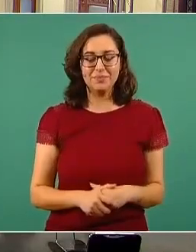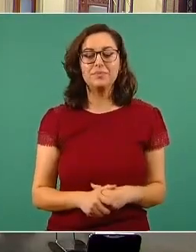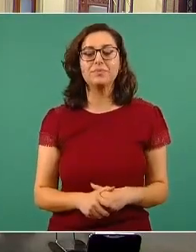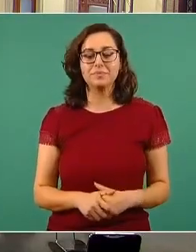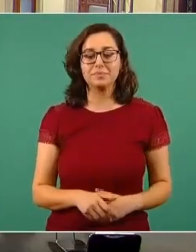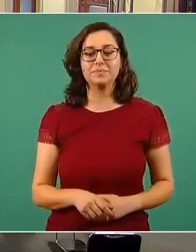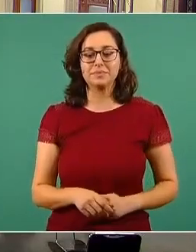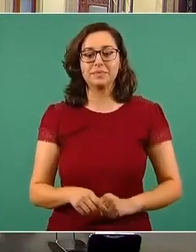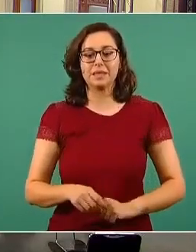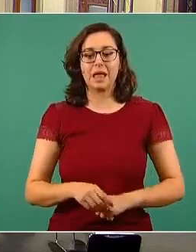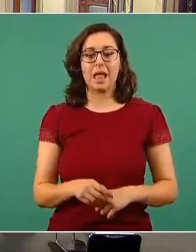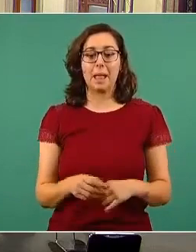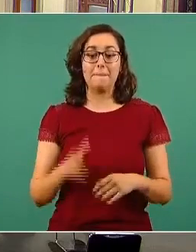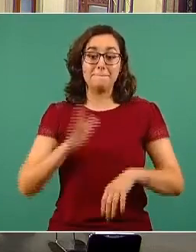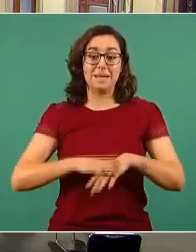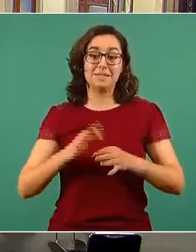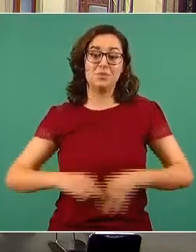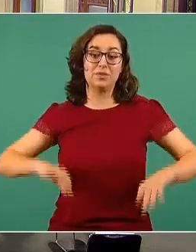el envasado en México.